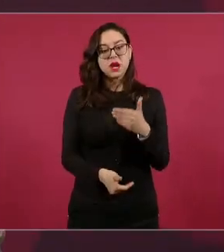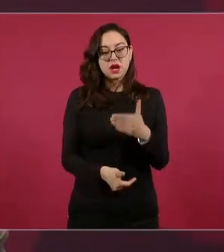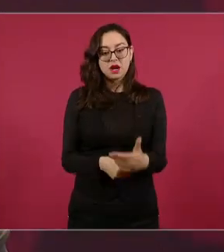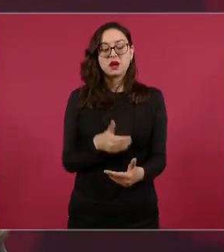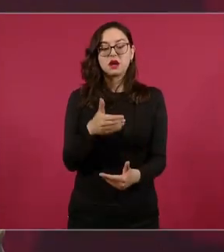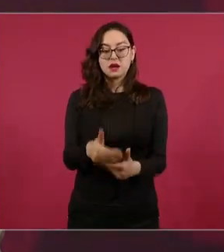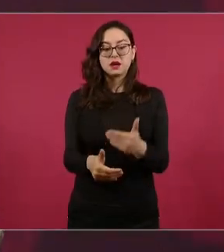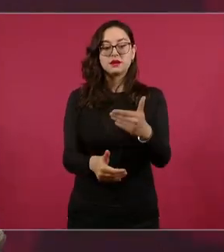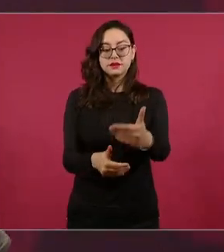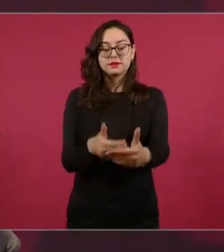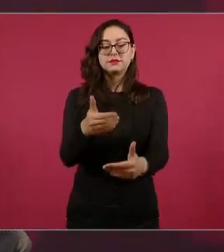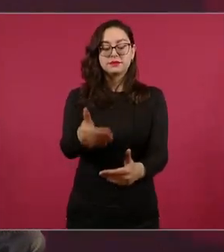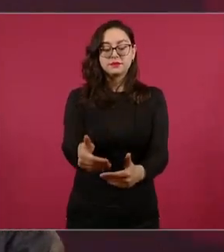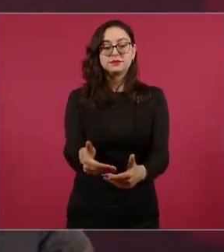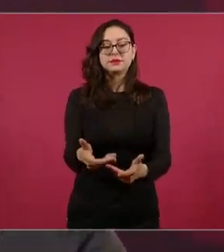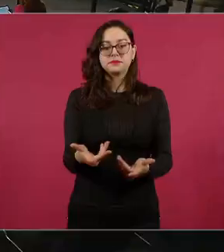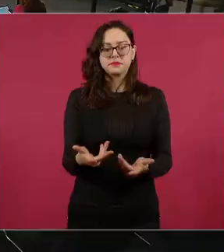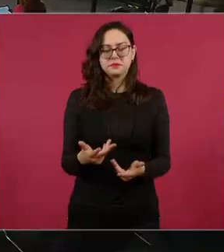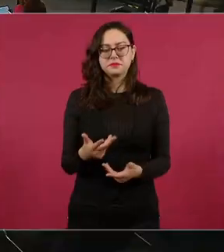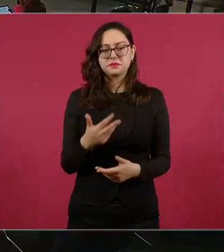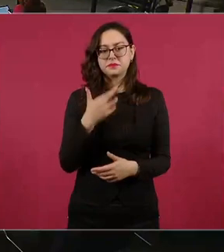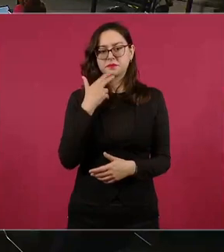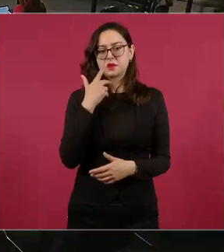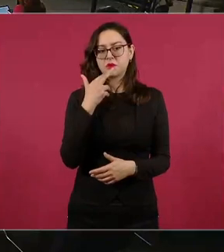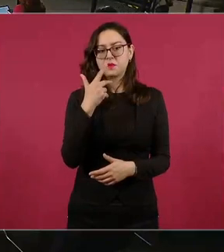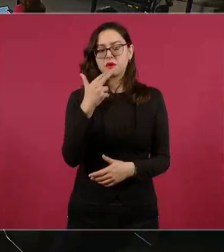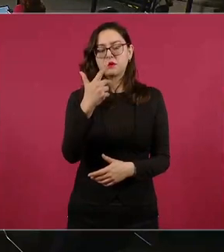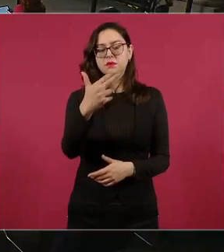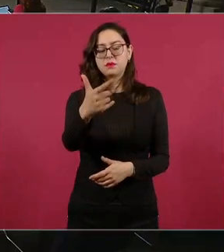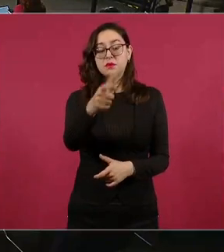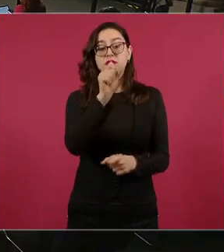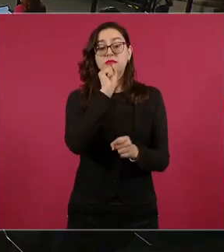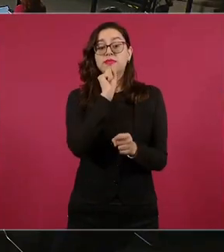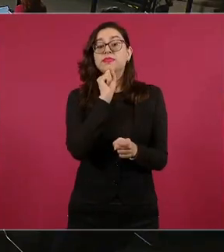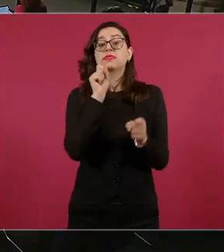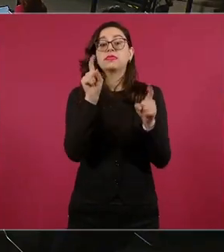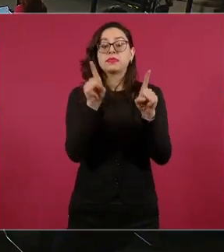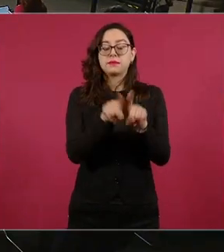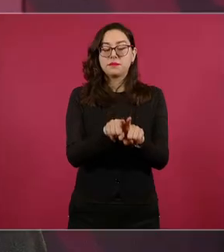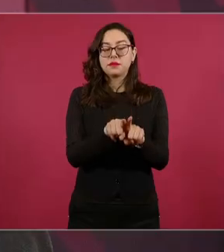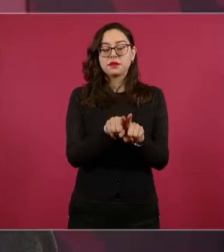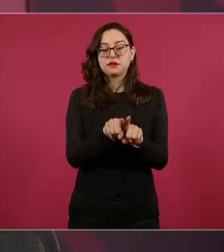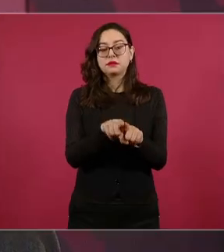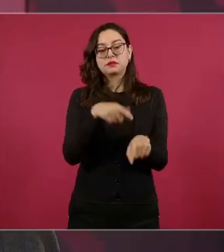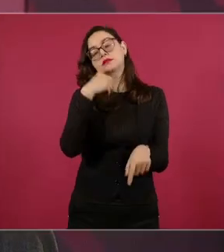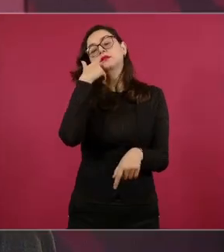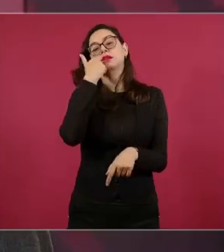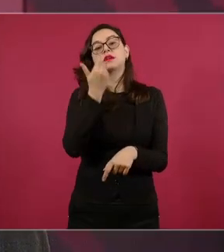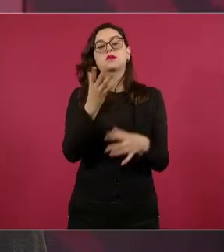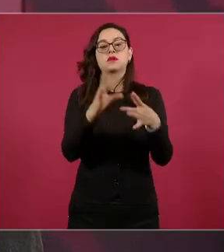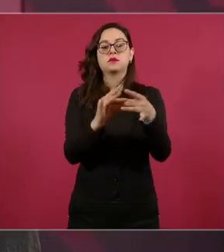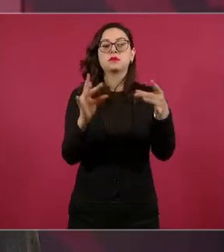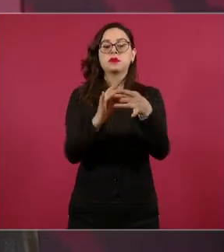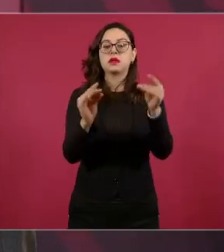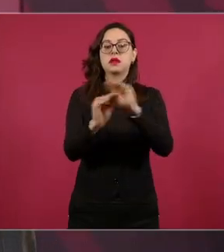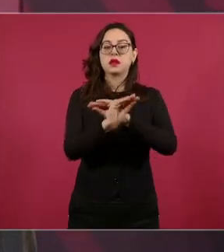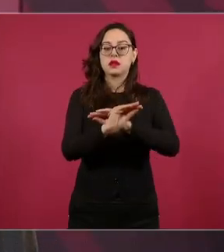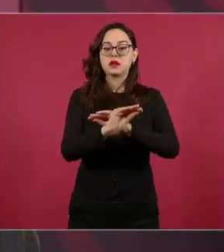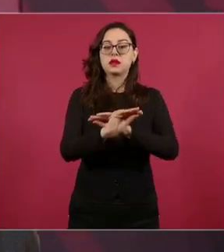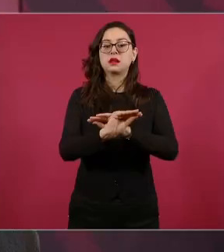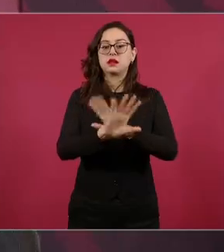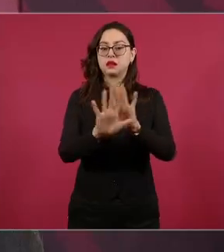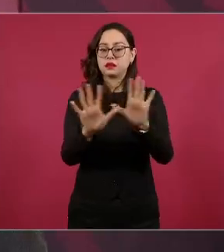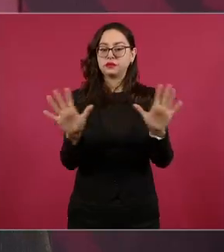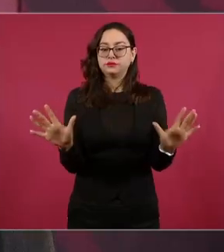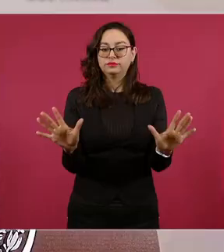quiero aclarar que en este plan de federalización, porque lo que